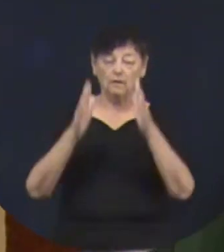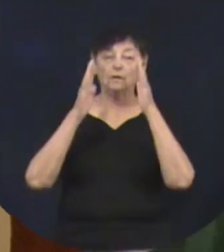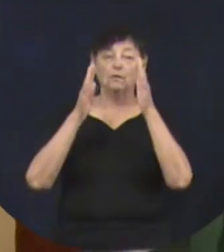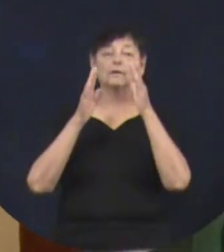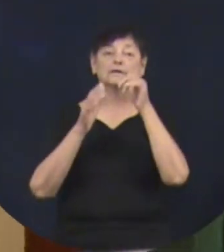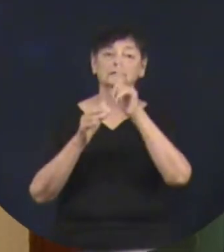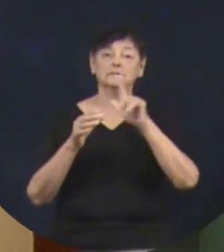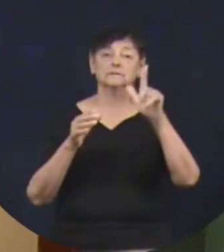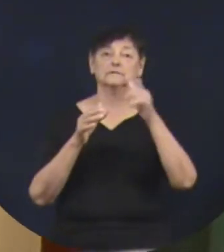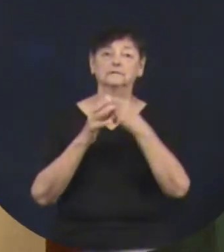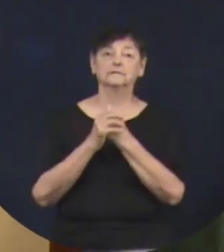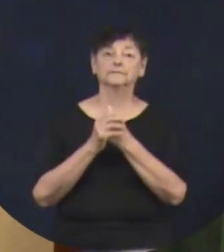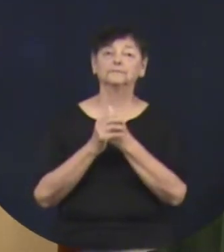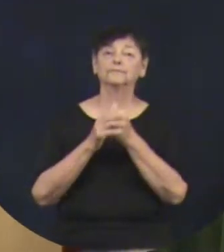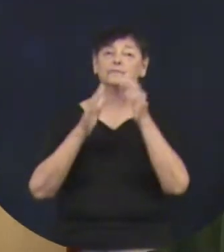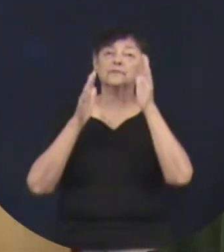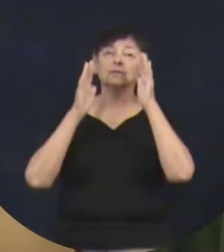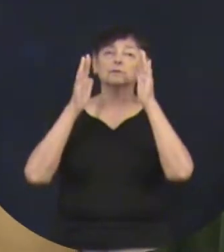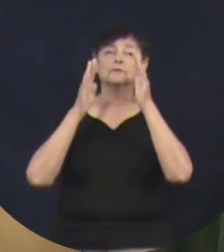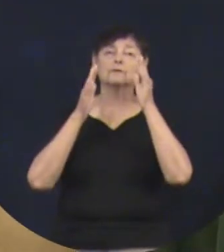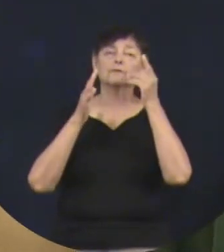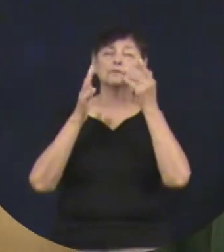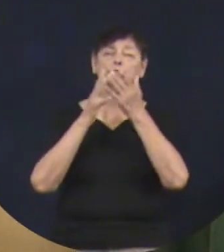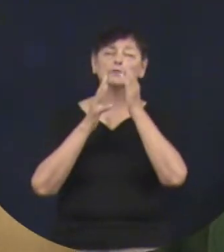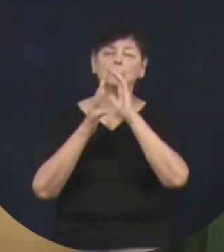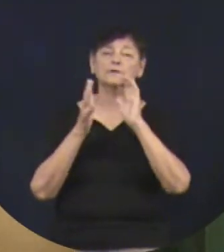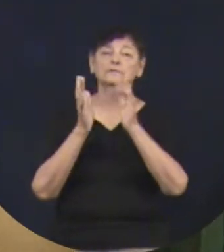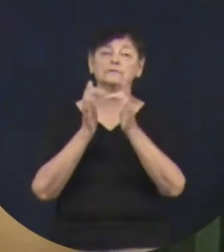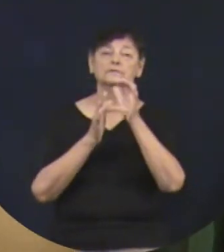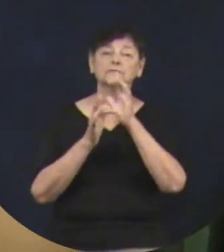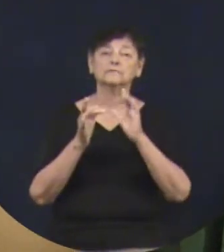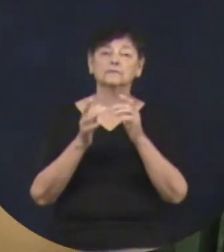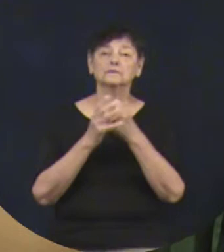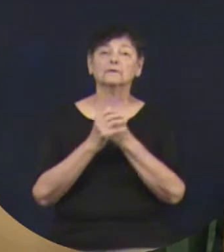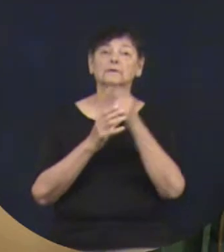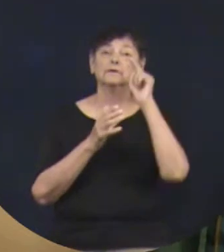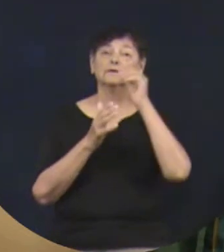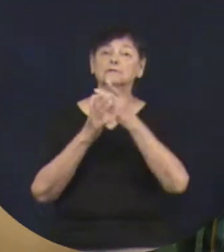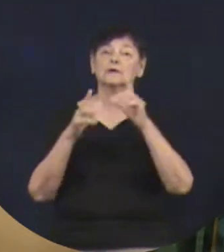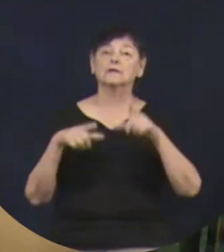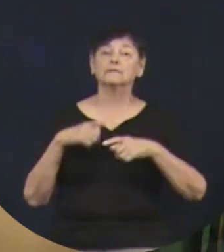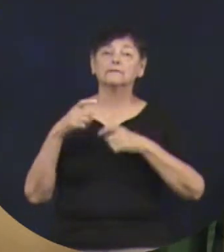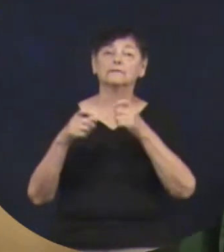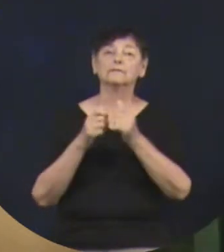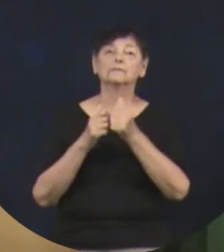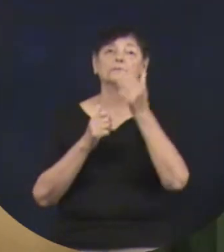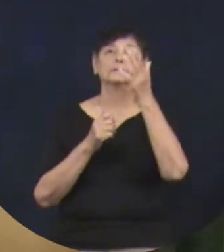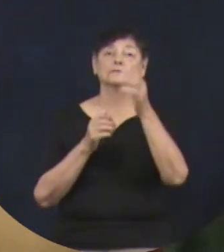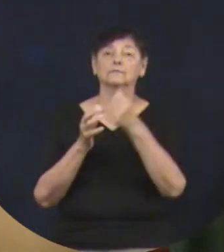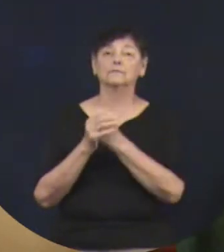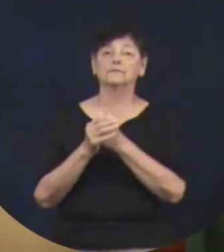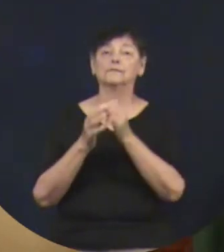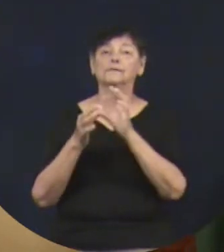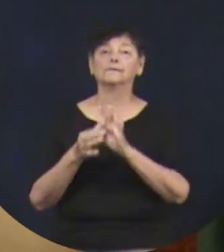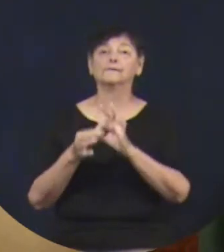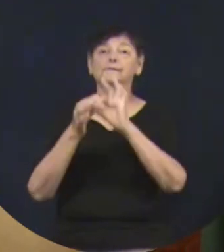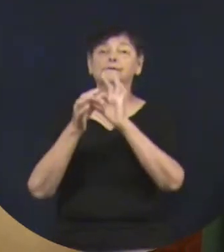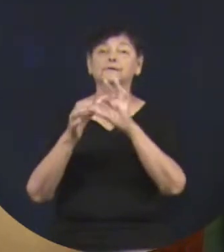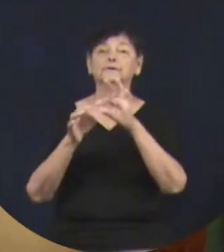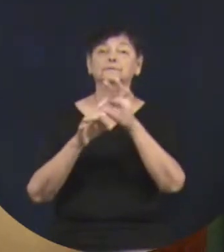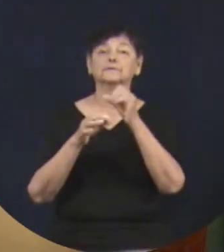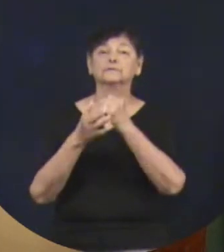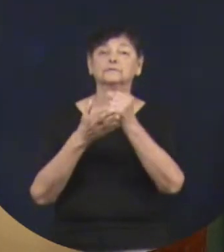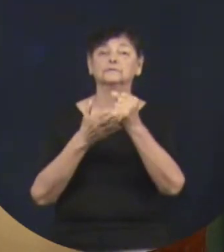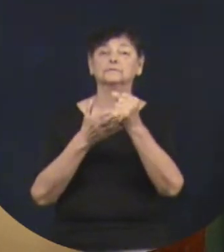Óyenos, Señor. Óyenos por nuestro Señor Jesucristo, tu Hijo que vive y reina contigo en la unidad del